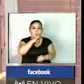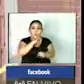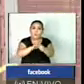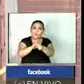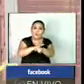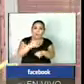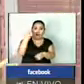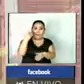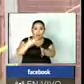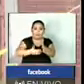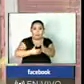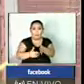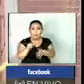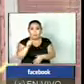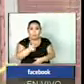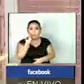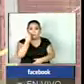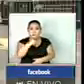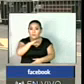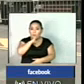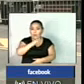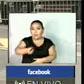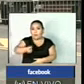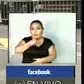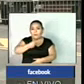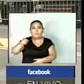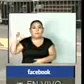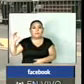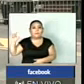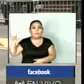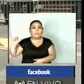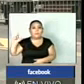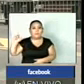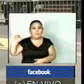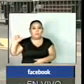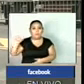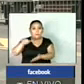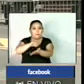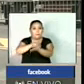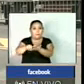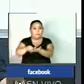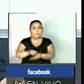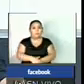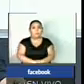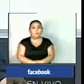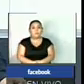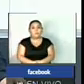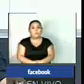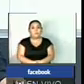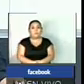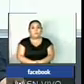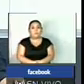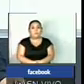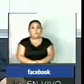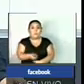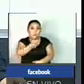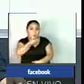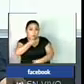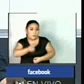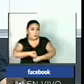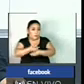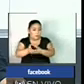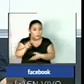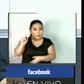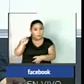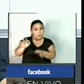el inicio de esta pandemia Celia Mendoza Bus de América Nueva York también le contamos que un